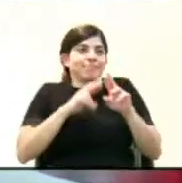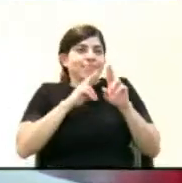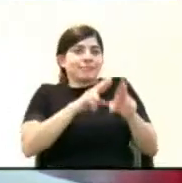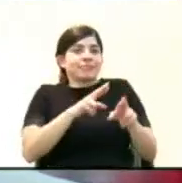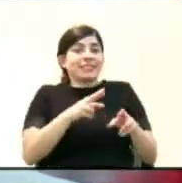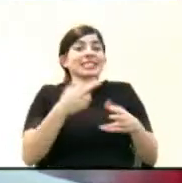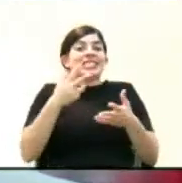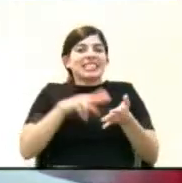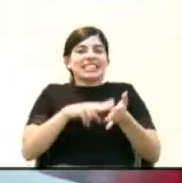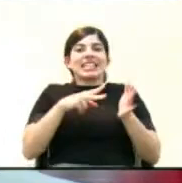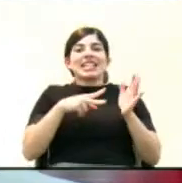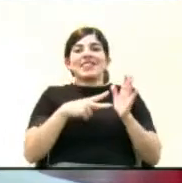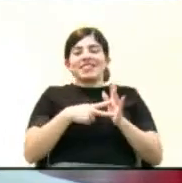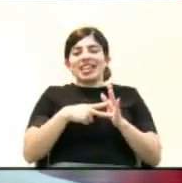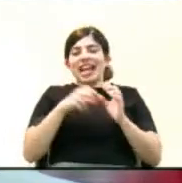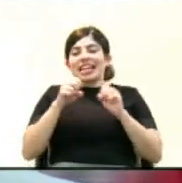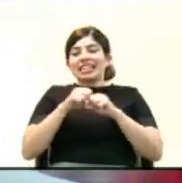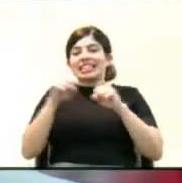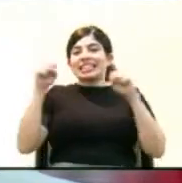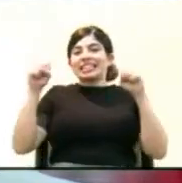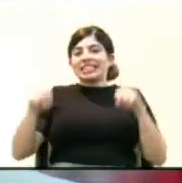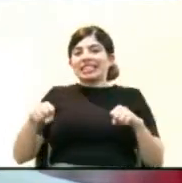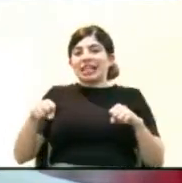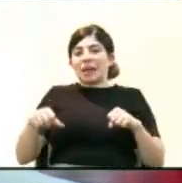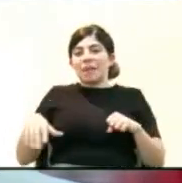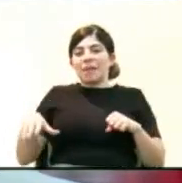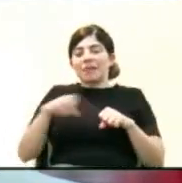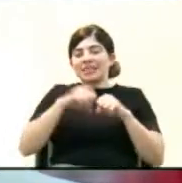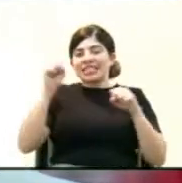son síntomas de un sistema que se está